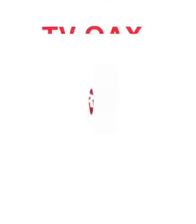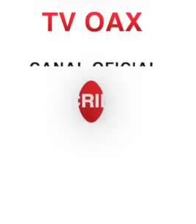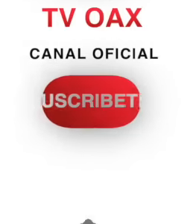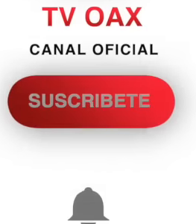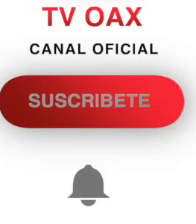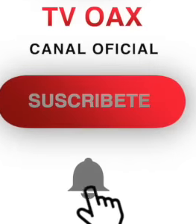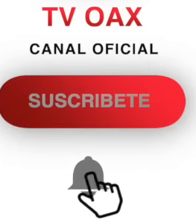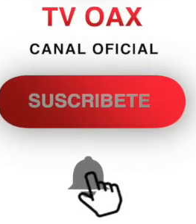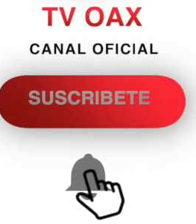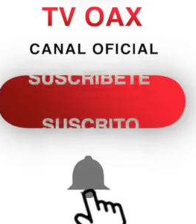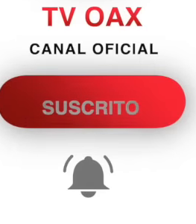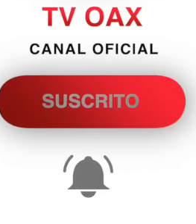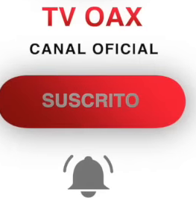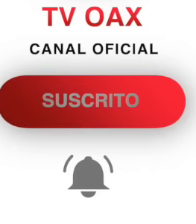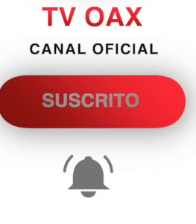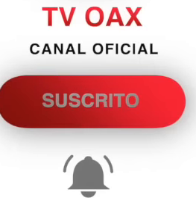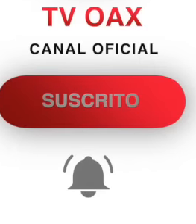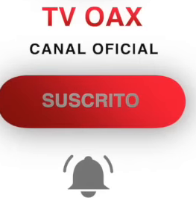Fingiendo,